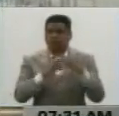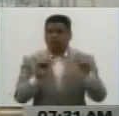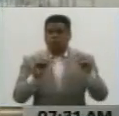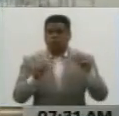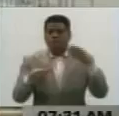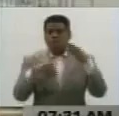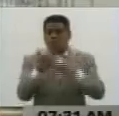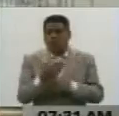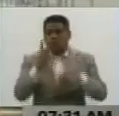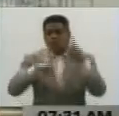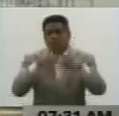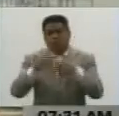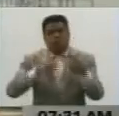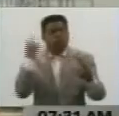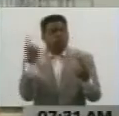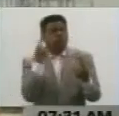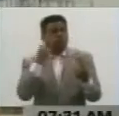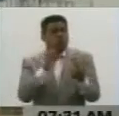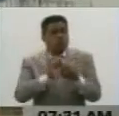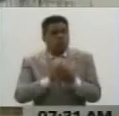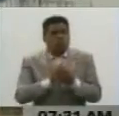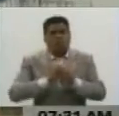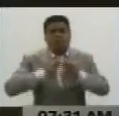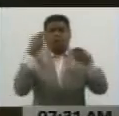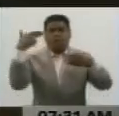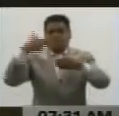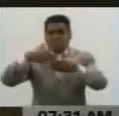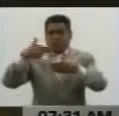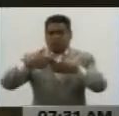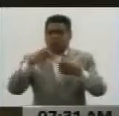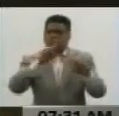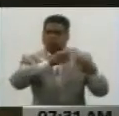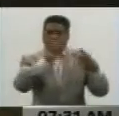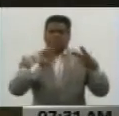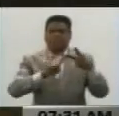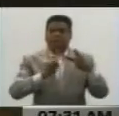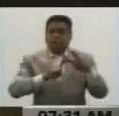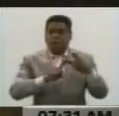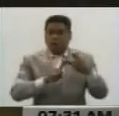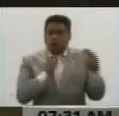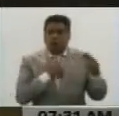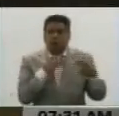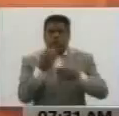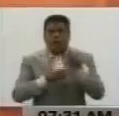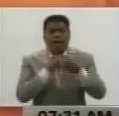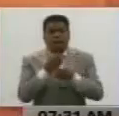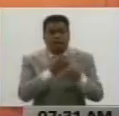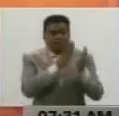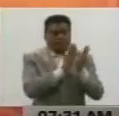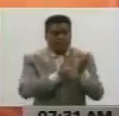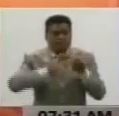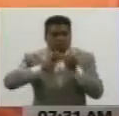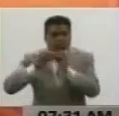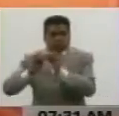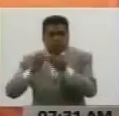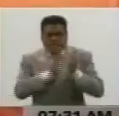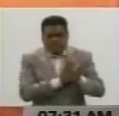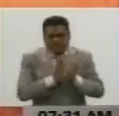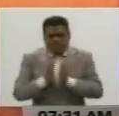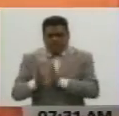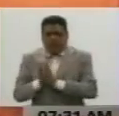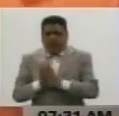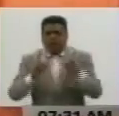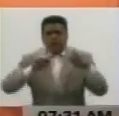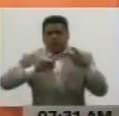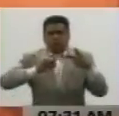productivo centrado solo en la explotación del petróleo. Segundo, generar un reordenamiento en el eje del arco minero